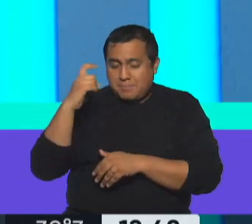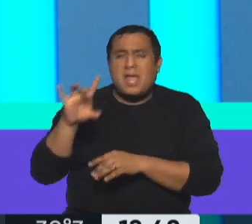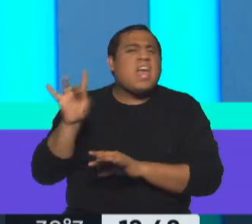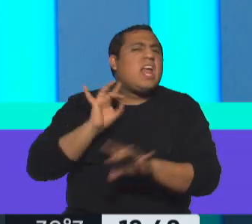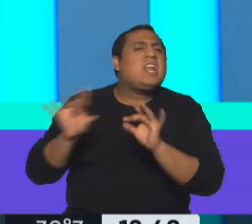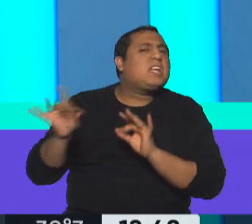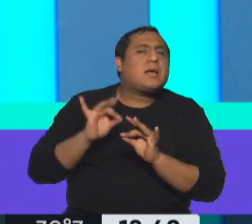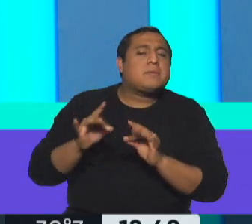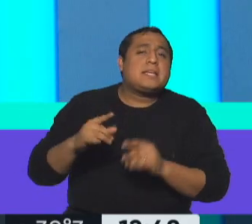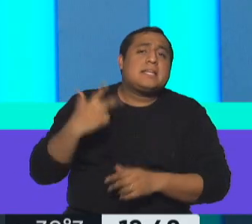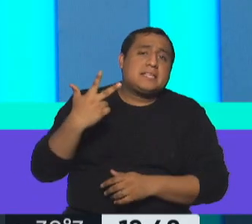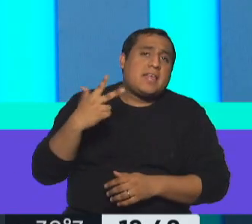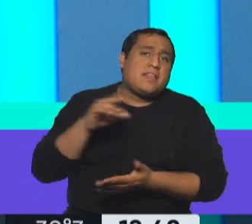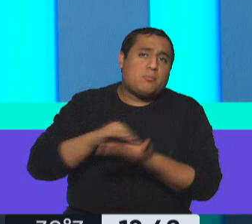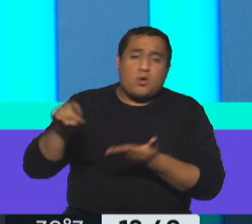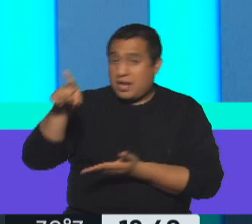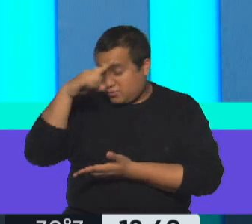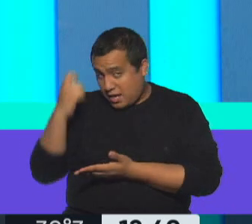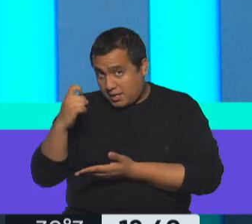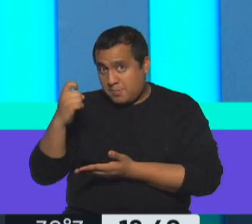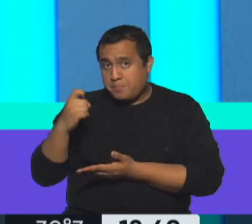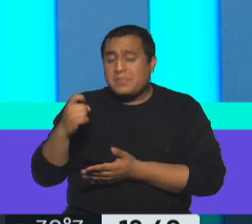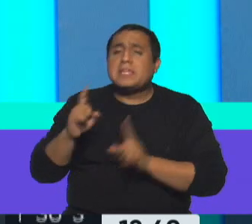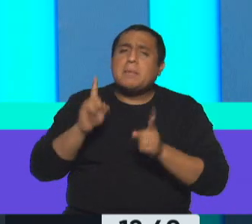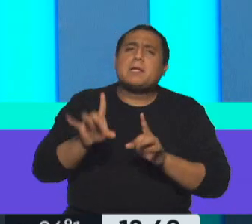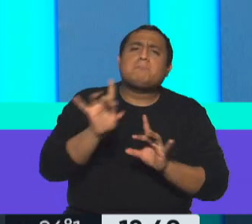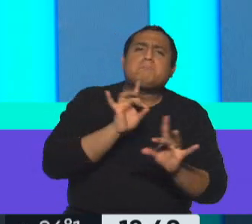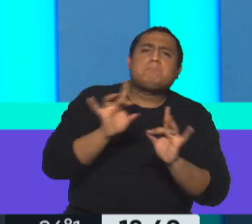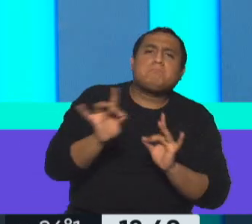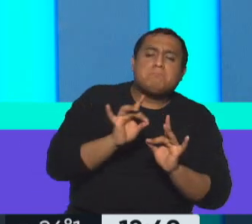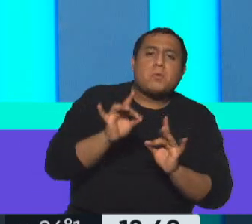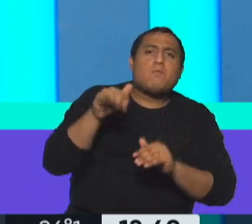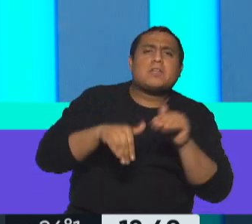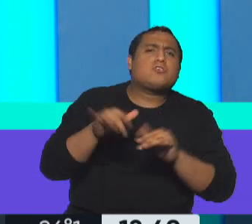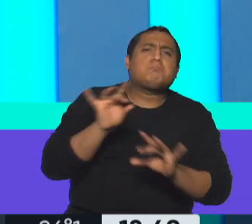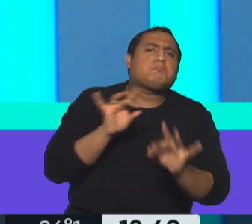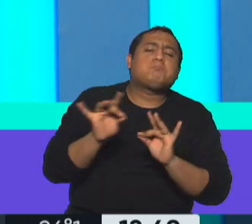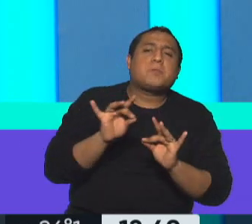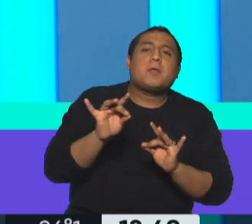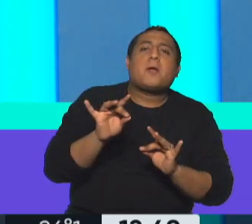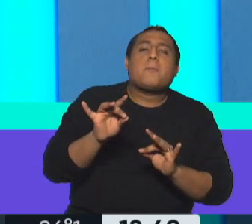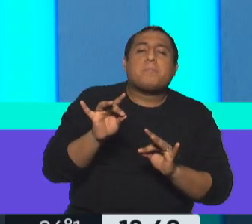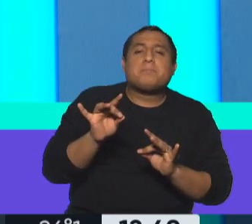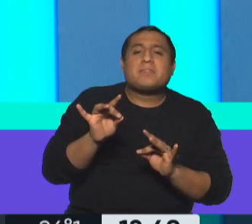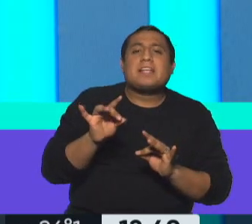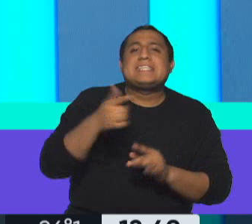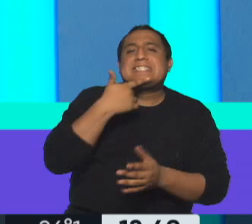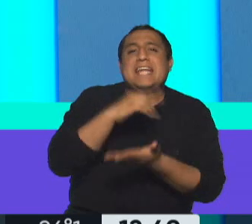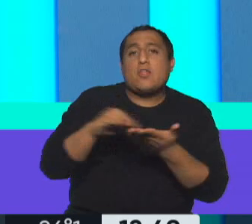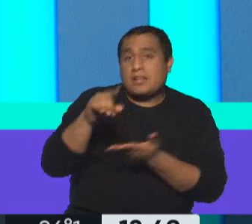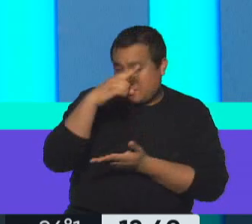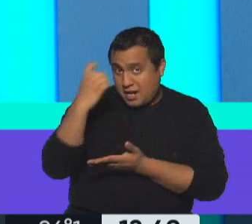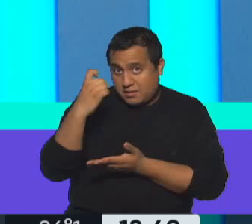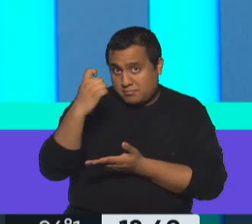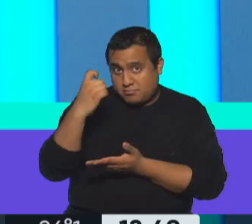3 diputados nacionales en la provincia de corriente y se elige corrientes es una de las ocho provincias que eliges senadores nacionales